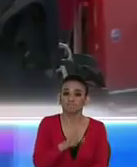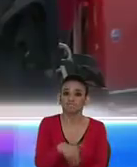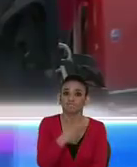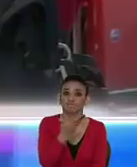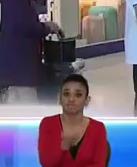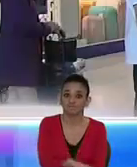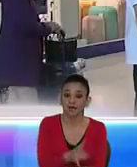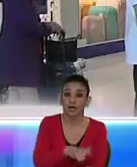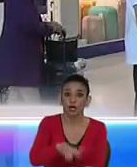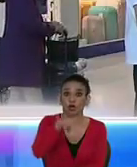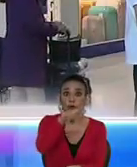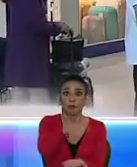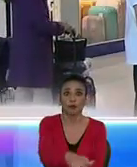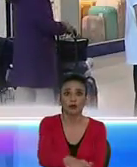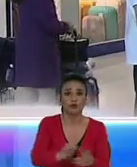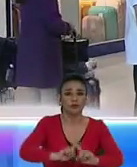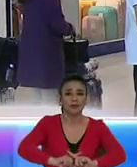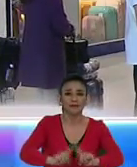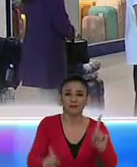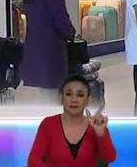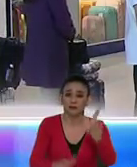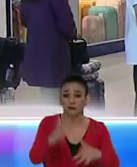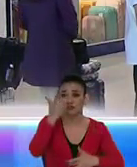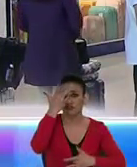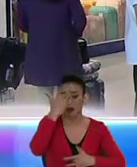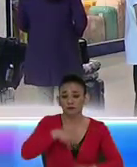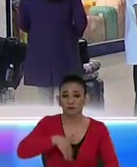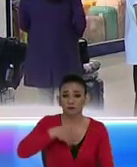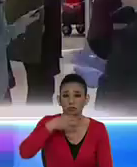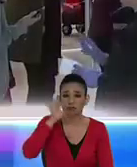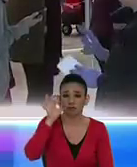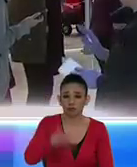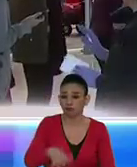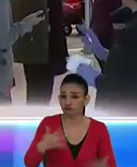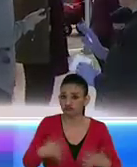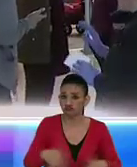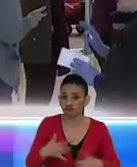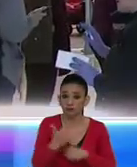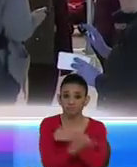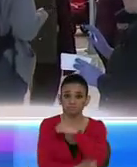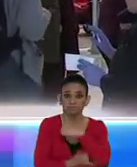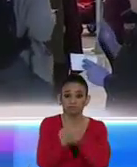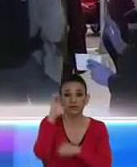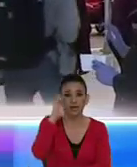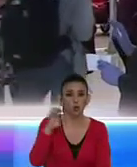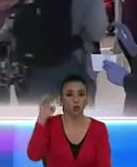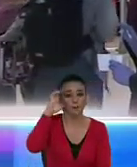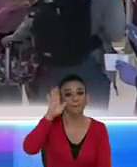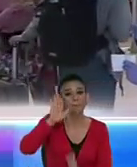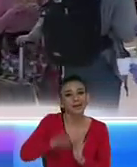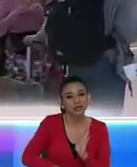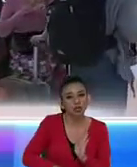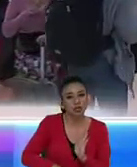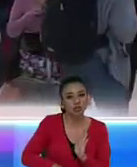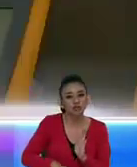gran cantidad de casos por la epidemia del COVID-19. Los países europeos menos afectados por la crisis sanitaria han comenzado a